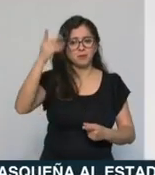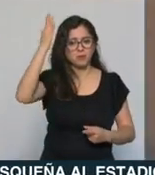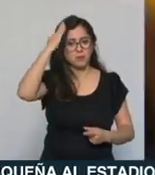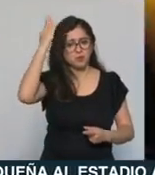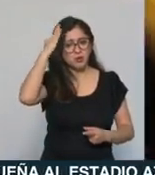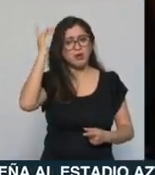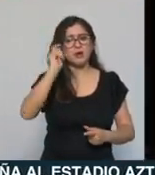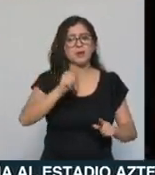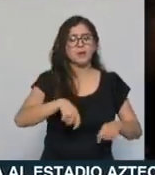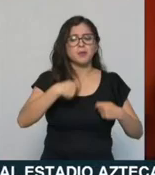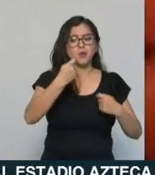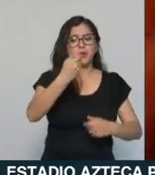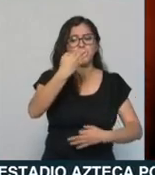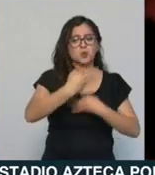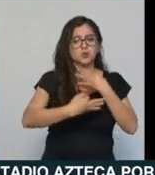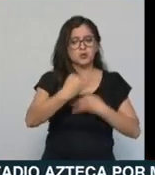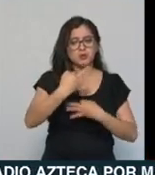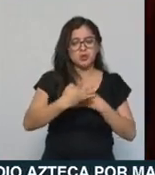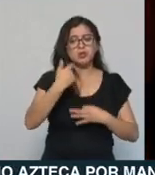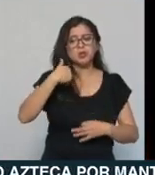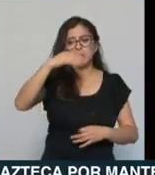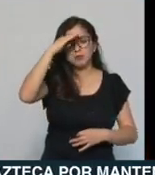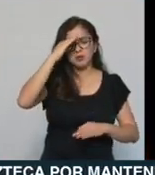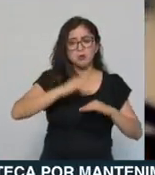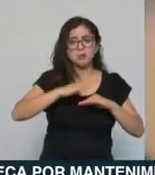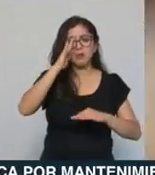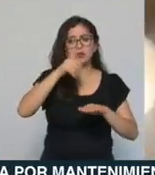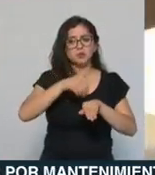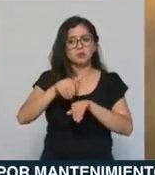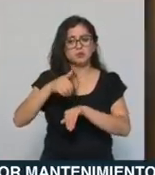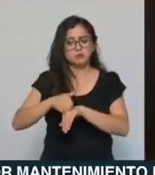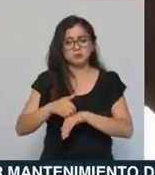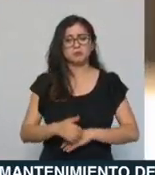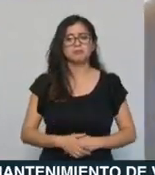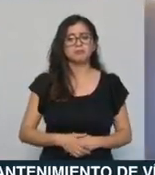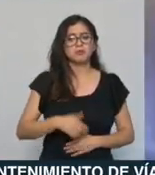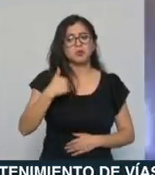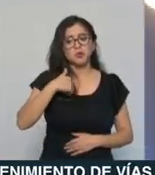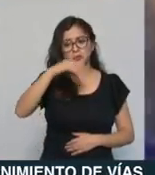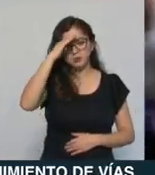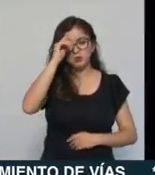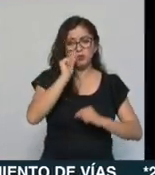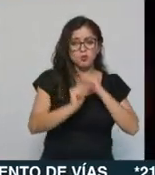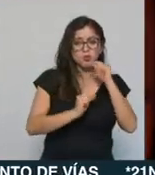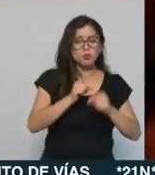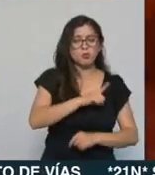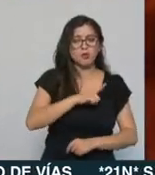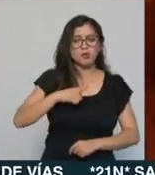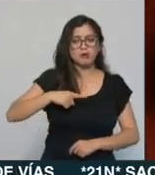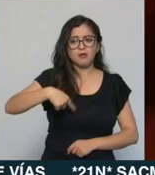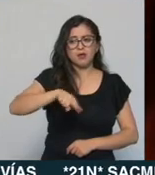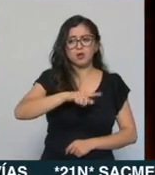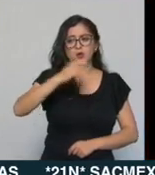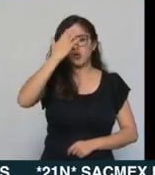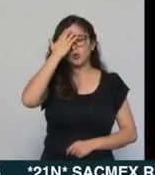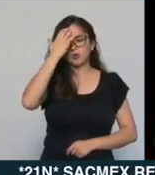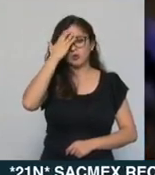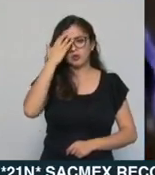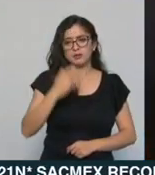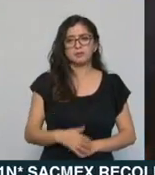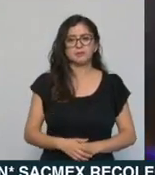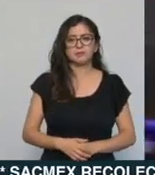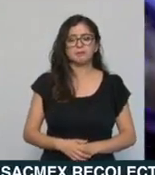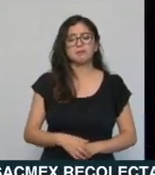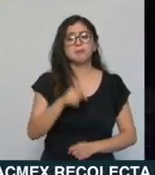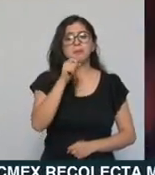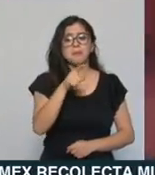imparten justicia, las cifras serían aún más altas. Habría que hacerla, ¿no? Para conocer más detalladamente el problema. Sin duda alguna, habría que hacerla. Y Daniela, cuéntanos, a través del